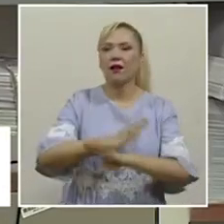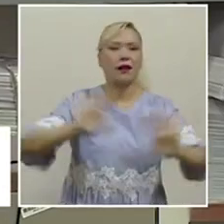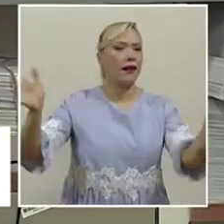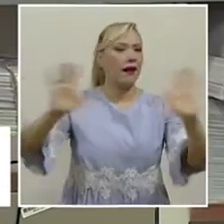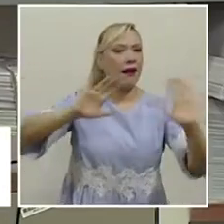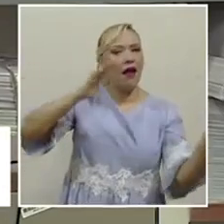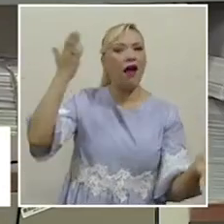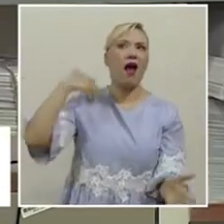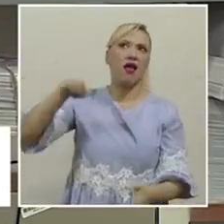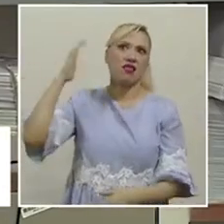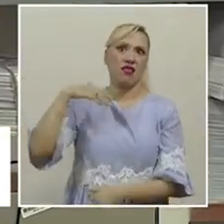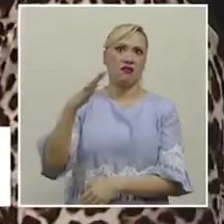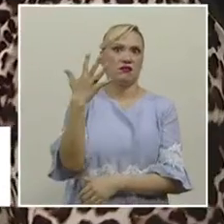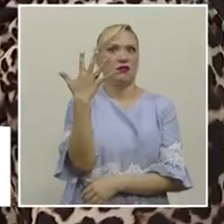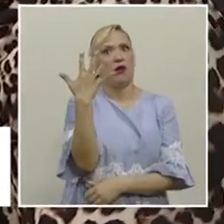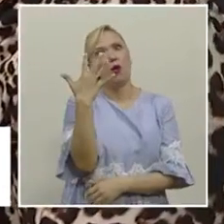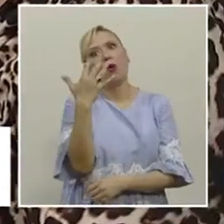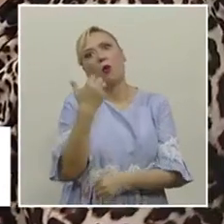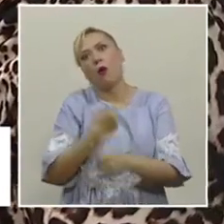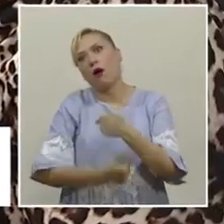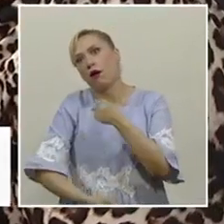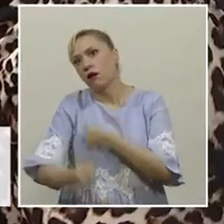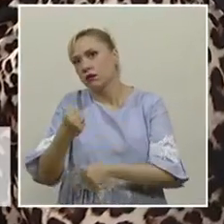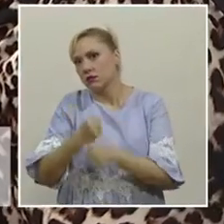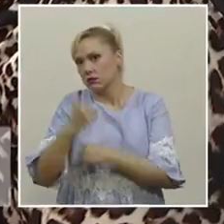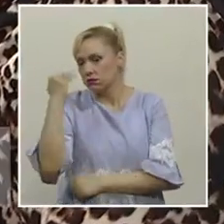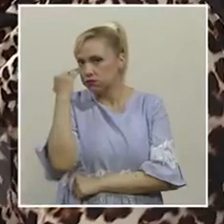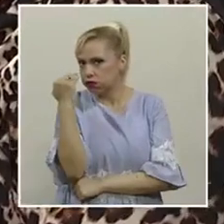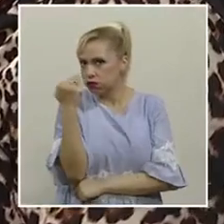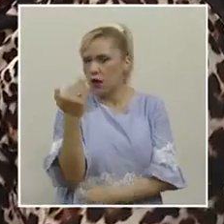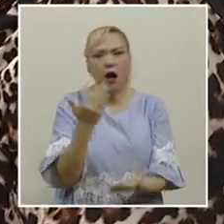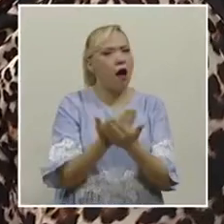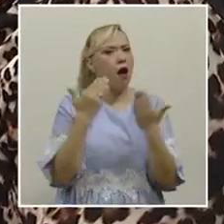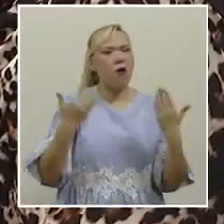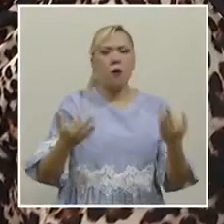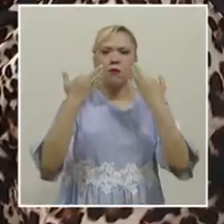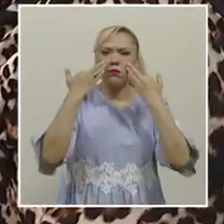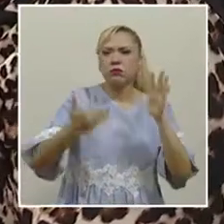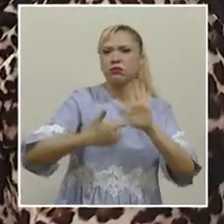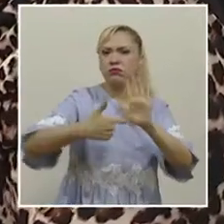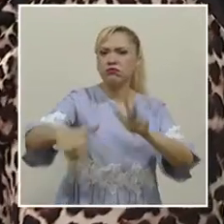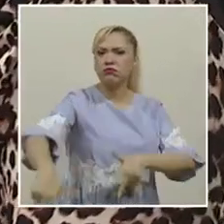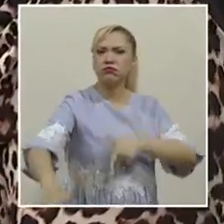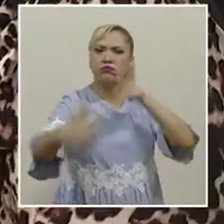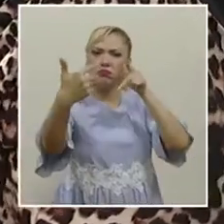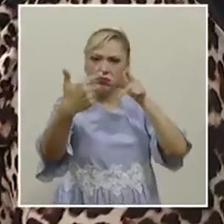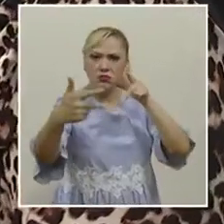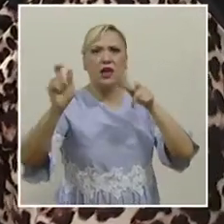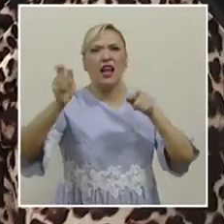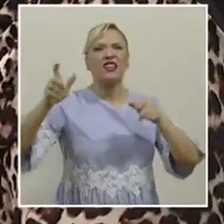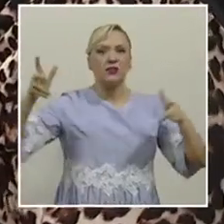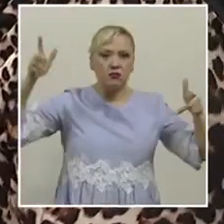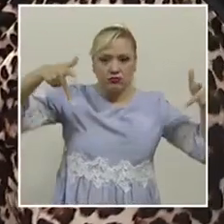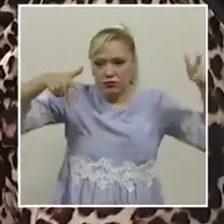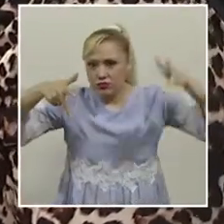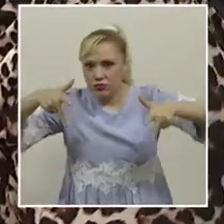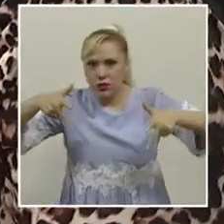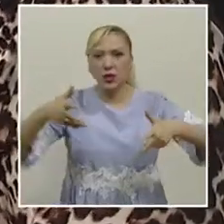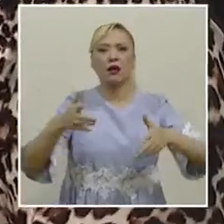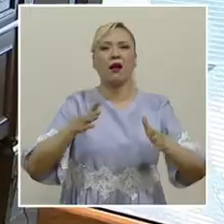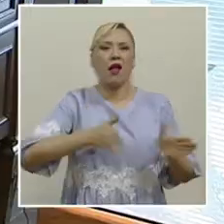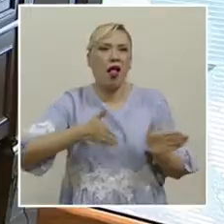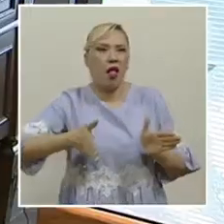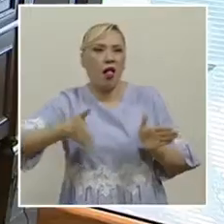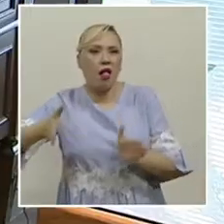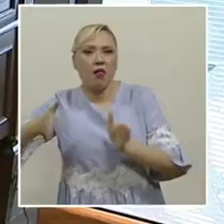sistema que era de 5. Ahora los asuntos se resuelven de manera pública y ágil, sin dilaciones y con una adecuada